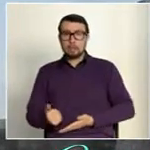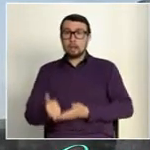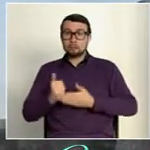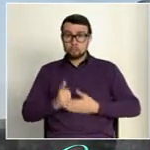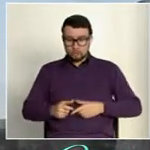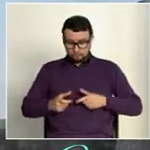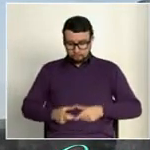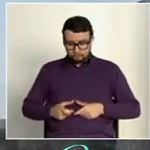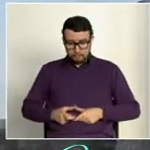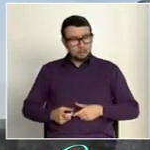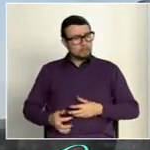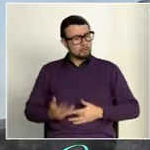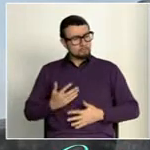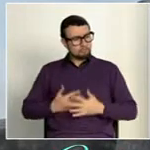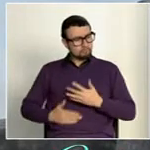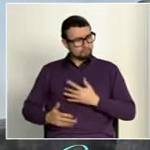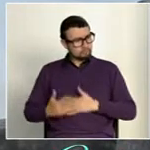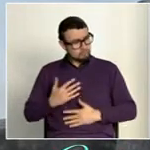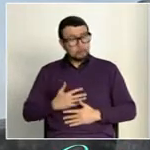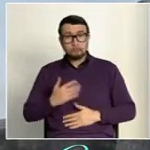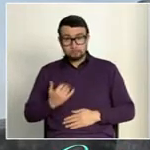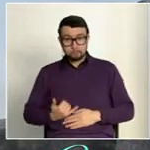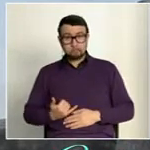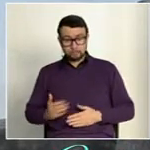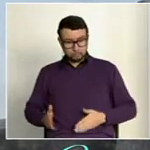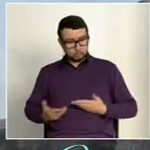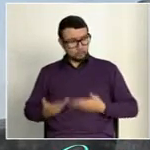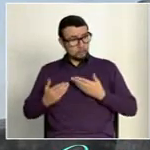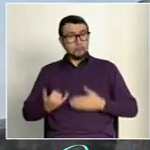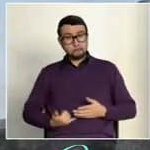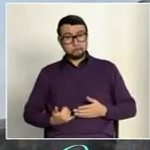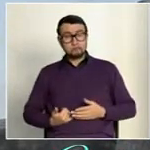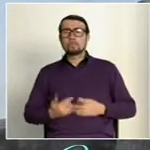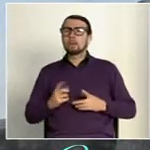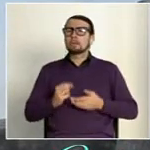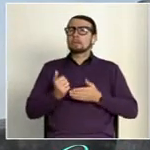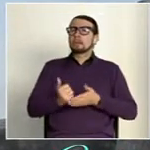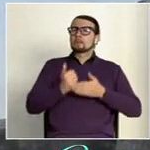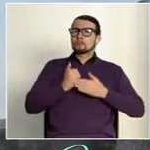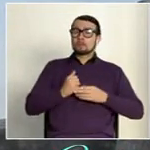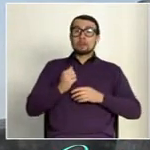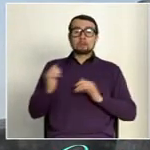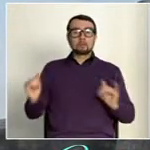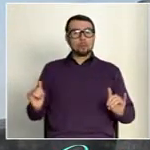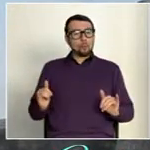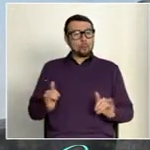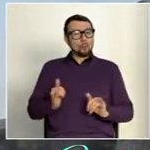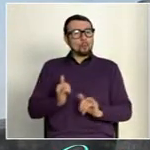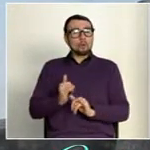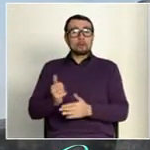páncreas, también es un nutriente muy importante para bajar de peso también.